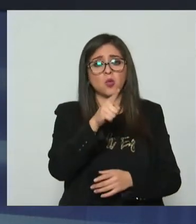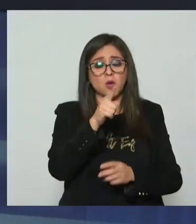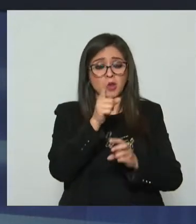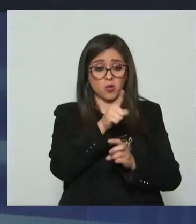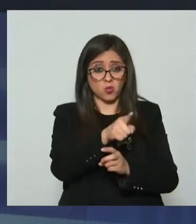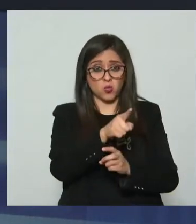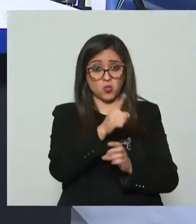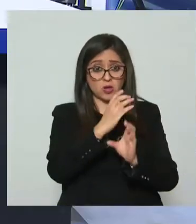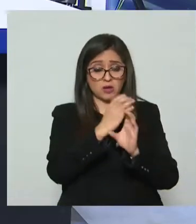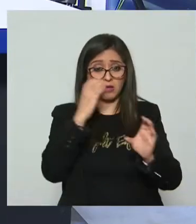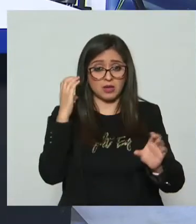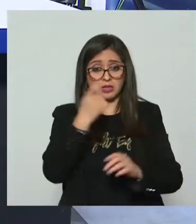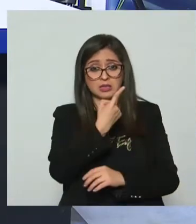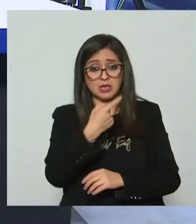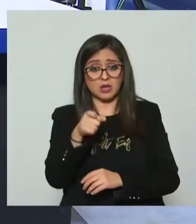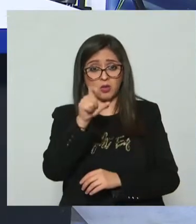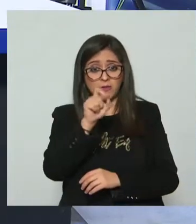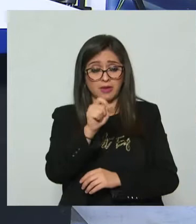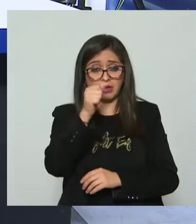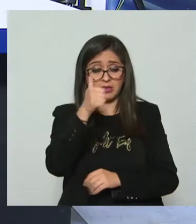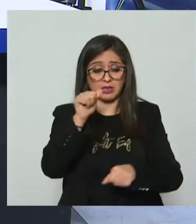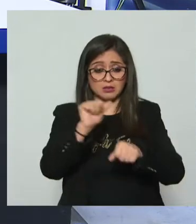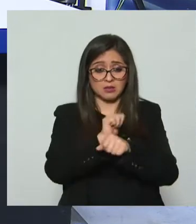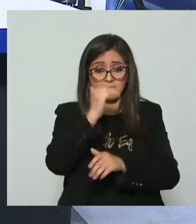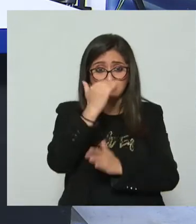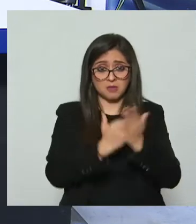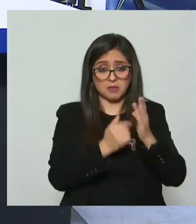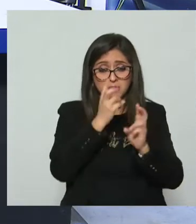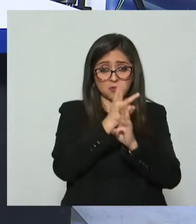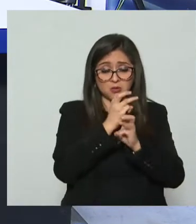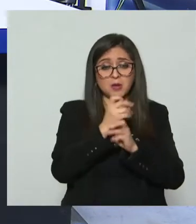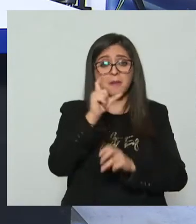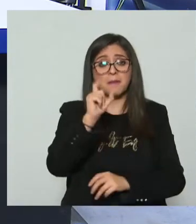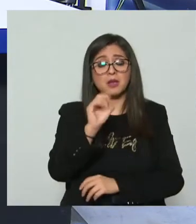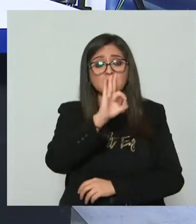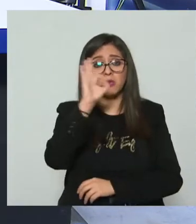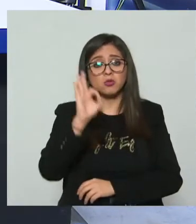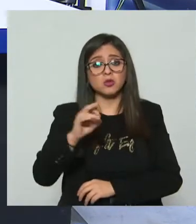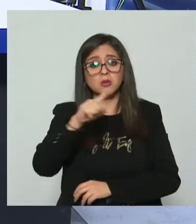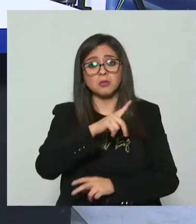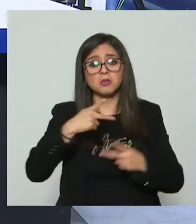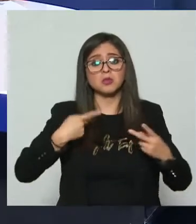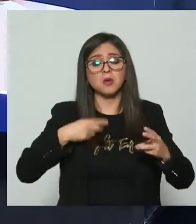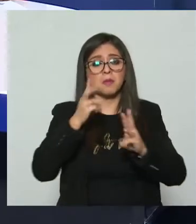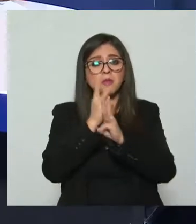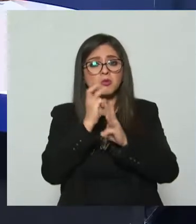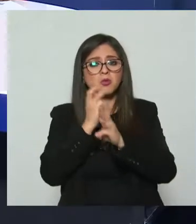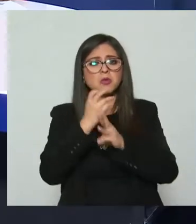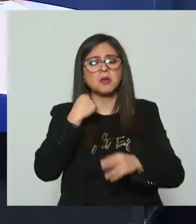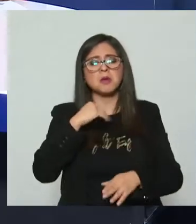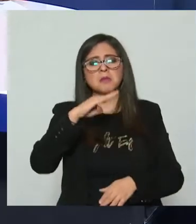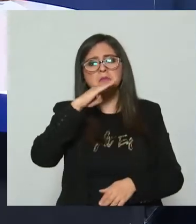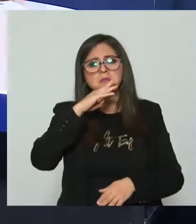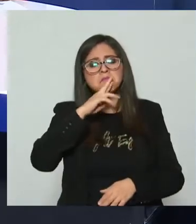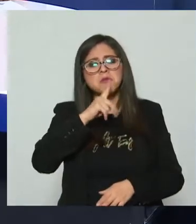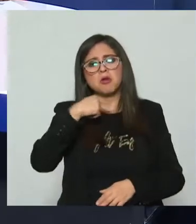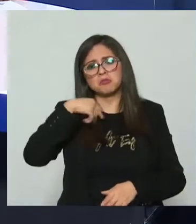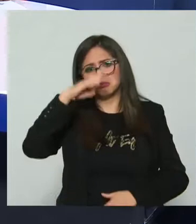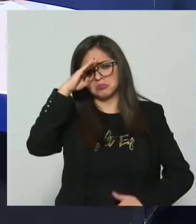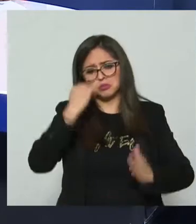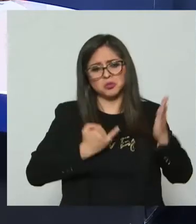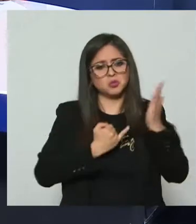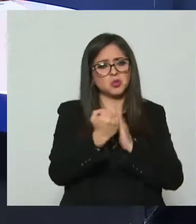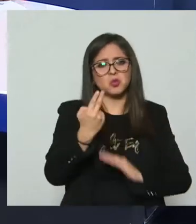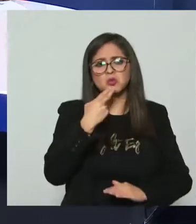sustituye 126 automóviles. El 20% de la gente que se mueve en Metrobús ha decidido utilizar el Metrobús y dejar de utilizar el auto. Esa es